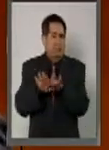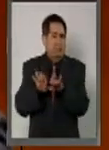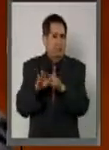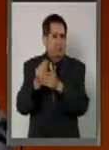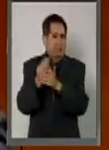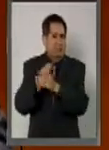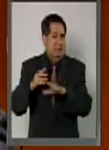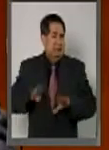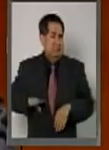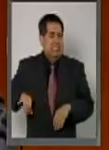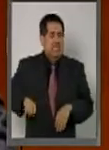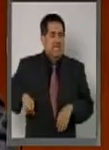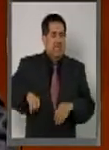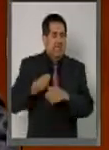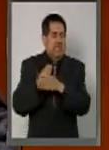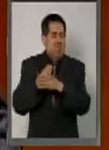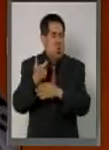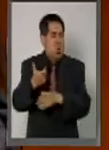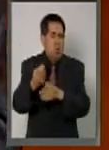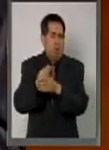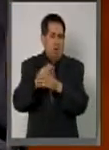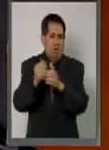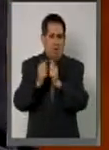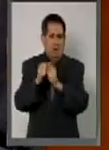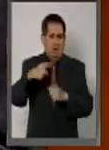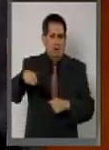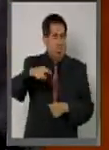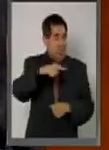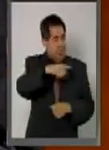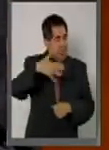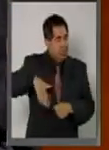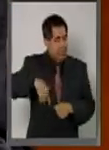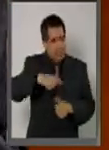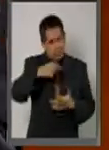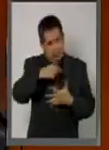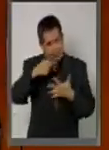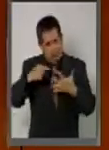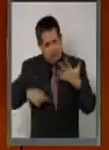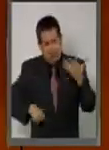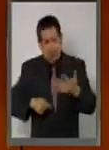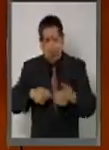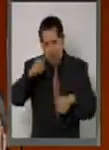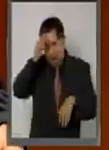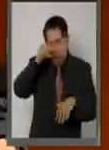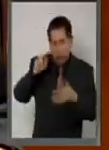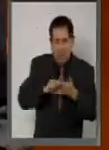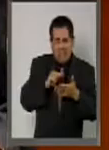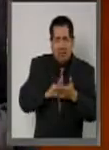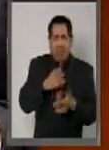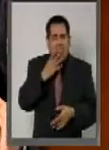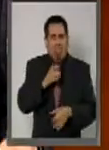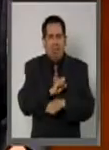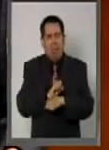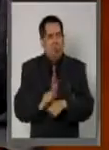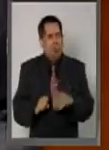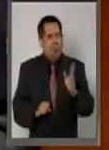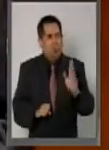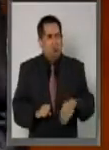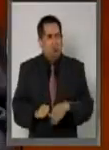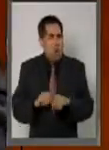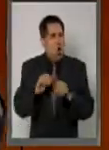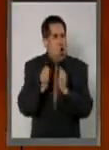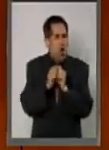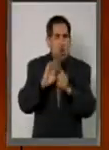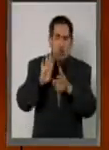Usted representa intereses económicos. Todos estos acuerdos que mencionaron por encimita son acuerdos con la